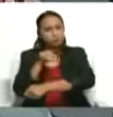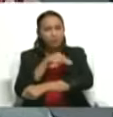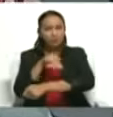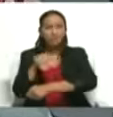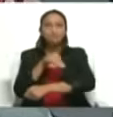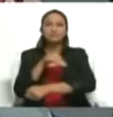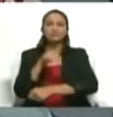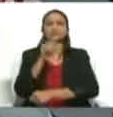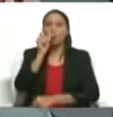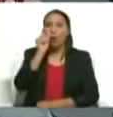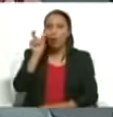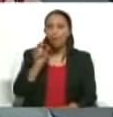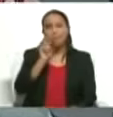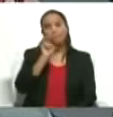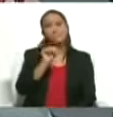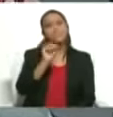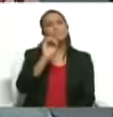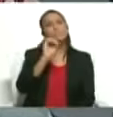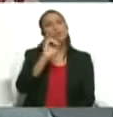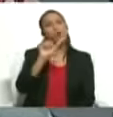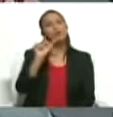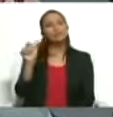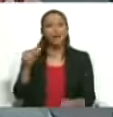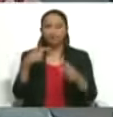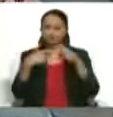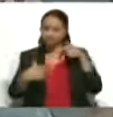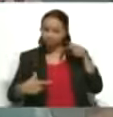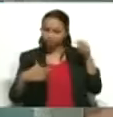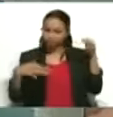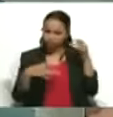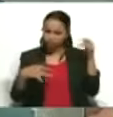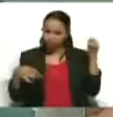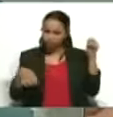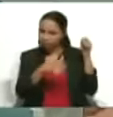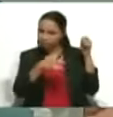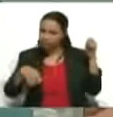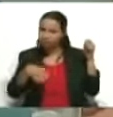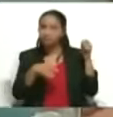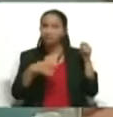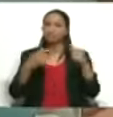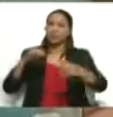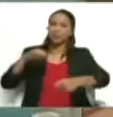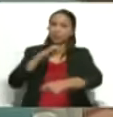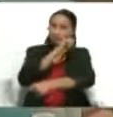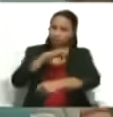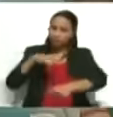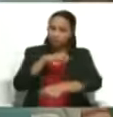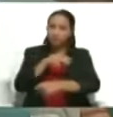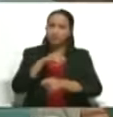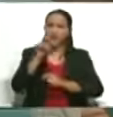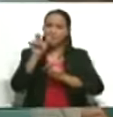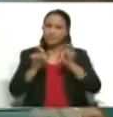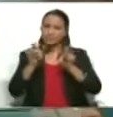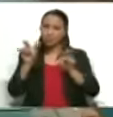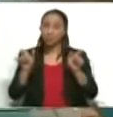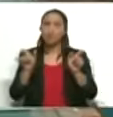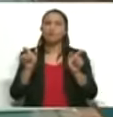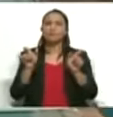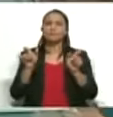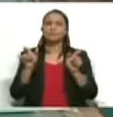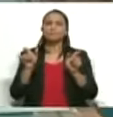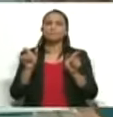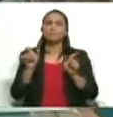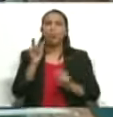Moisés Umbría; en el violonchelo, Nairín Piña; en los violines, Raymond Guanay y Marifel